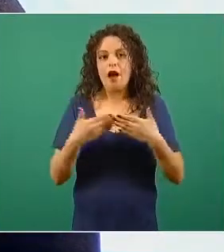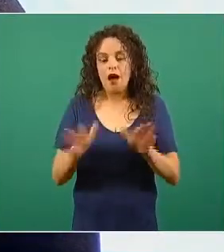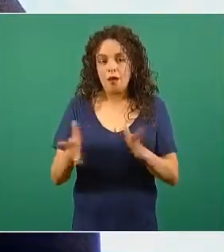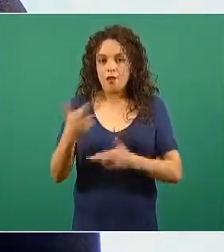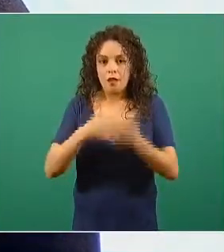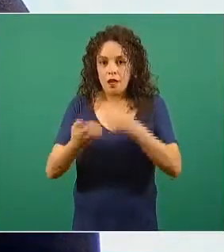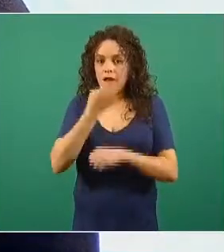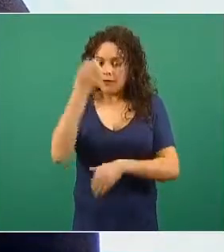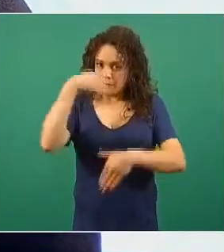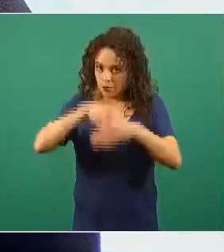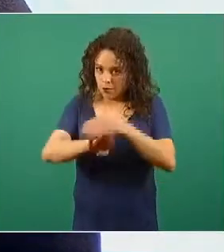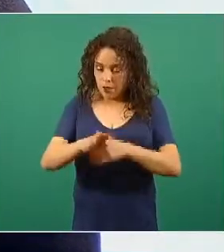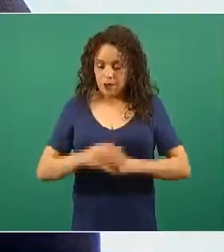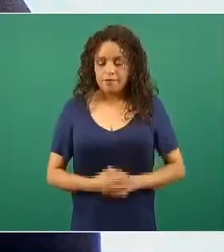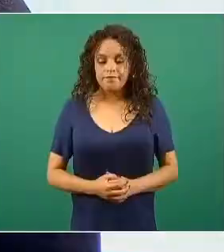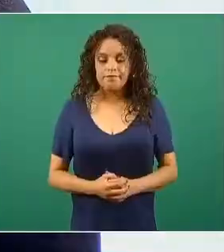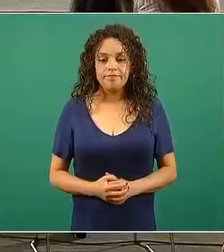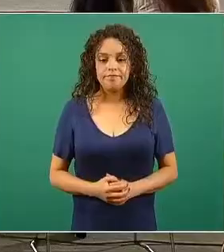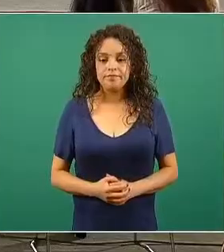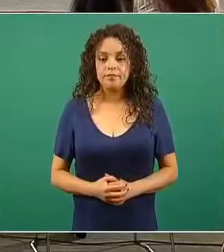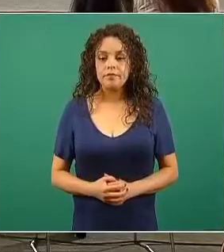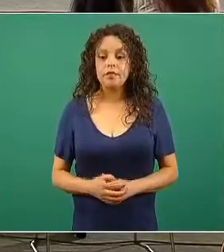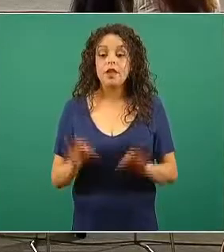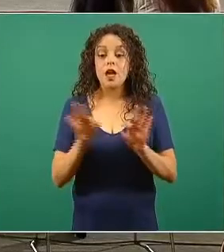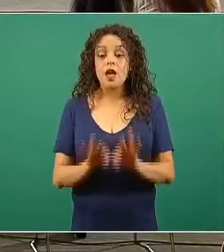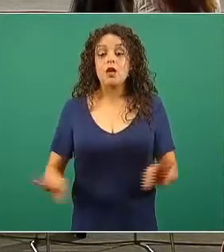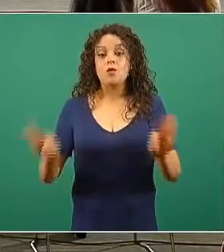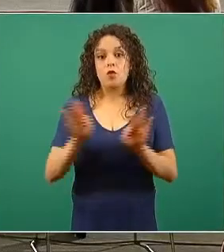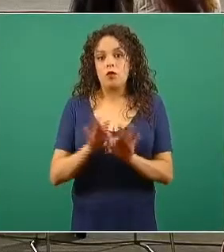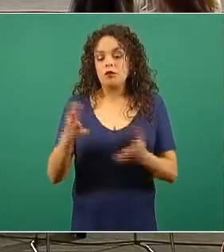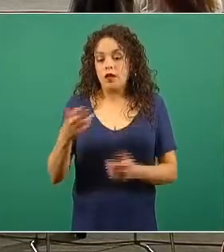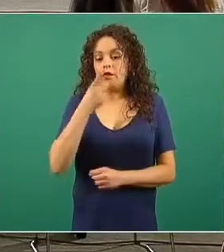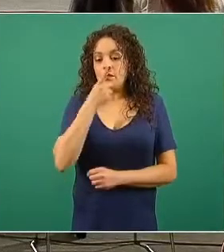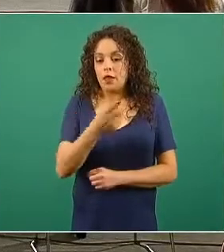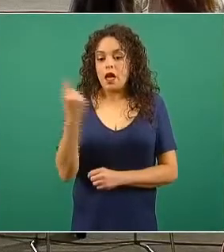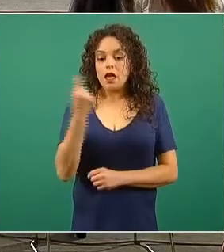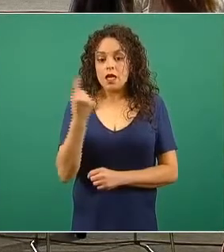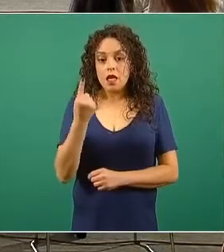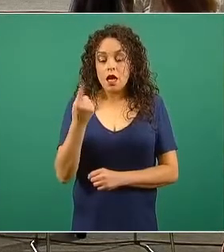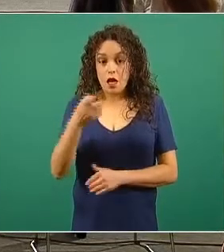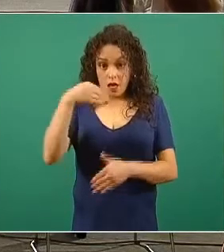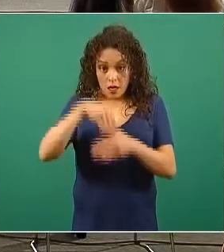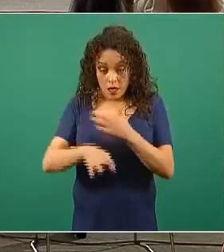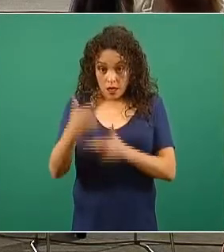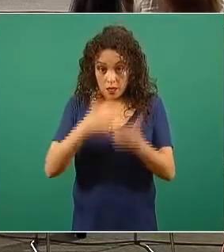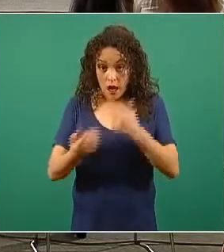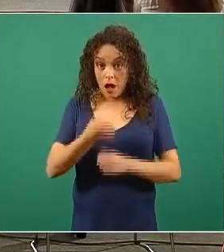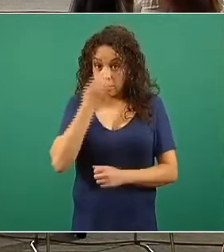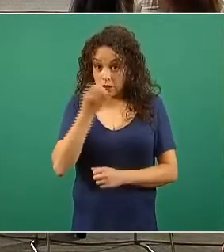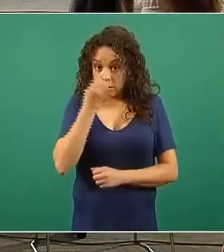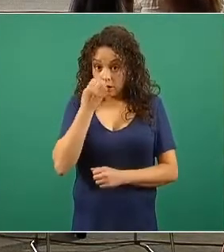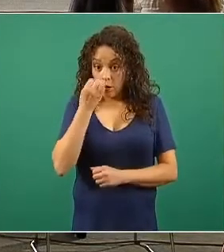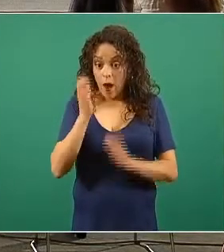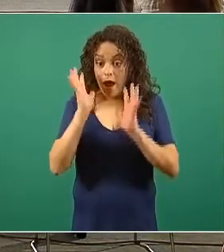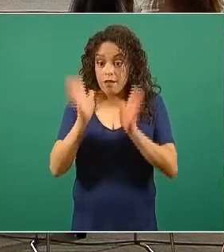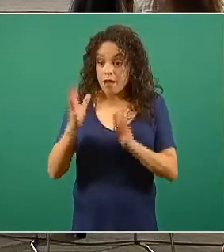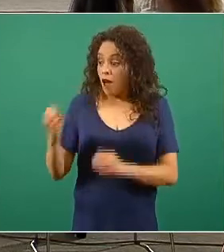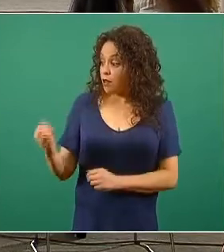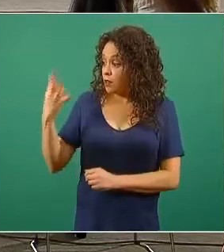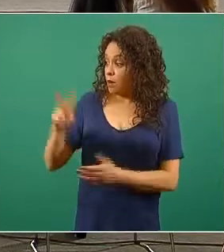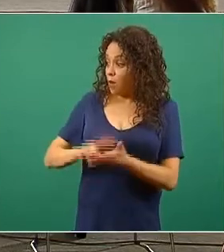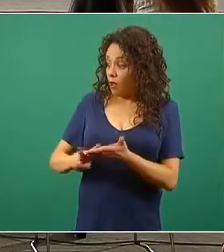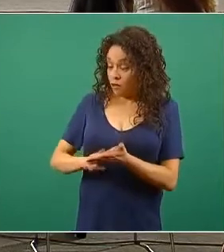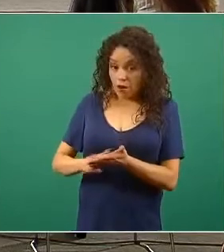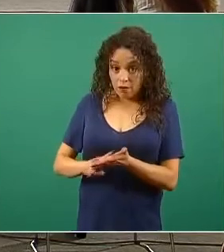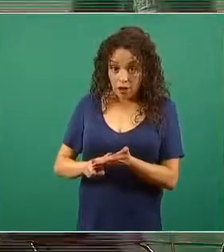clases presenciales. Es importante mencionar también que las clases presenciales no reinician, aún estando en semáforo verde,